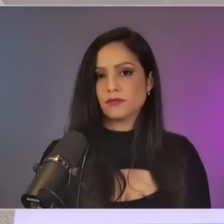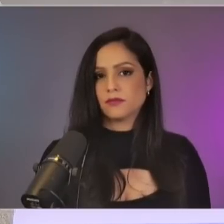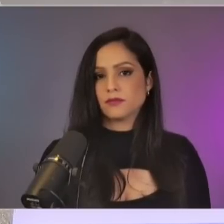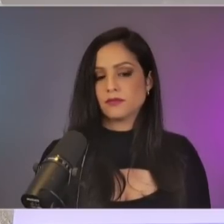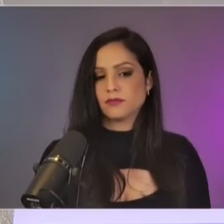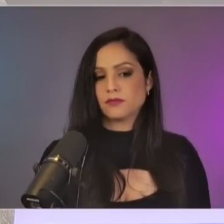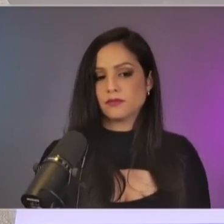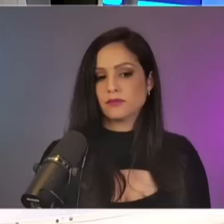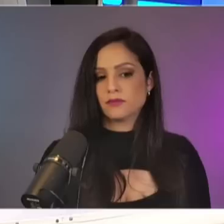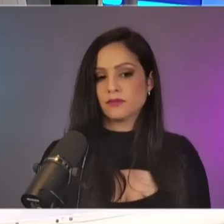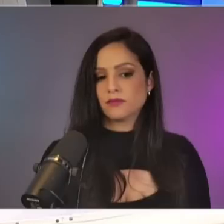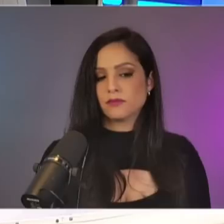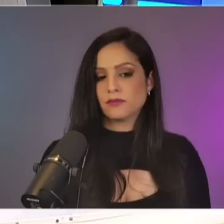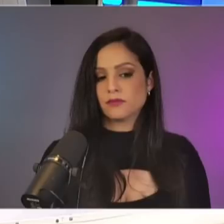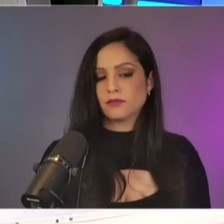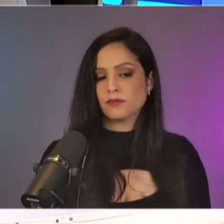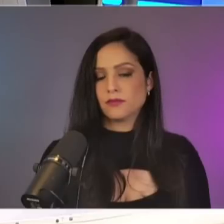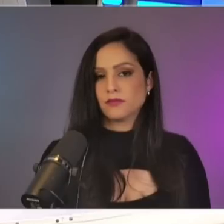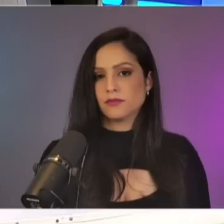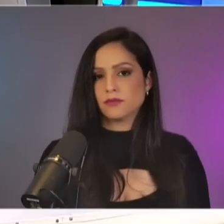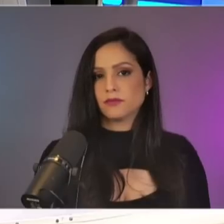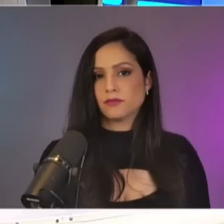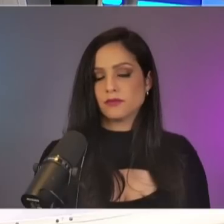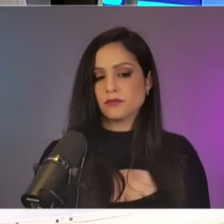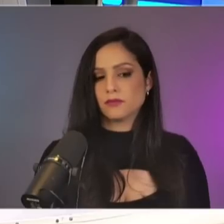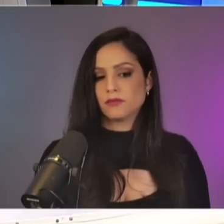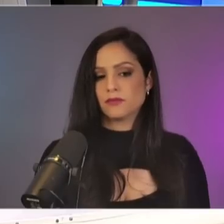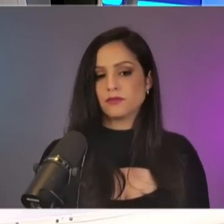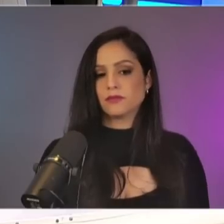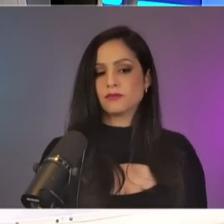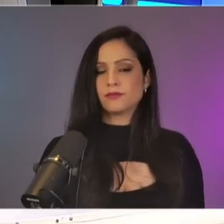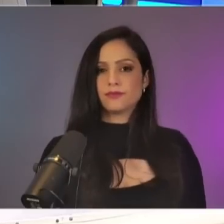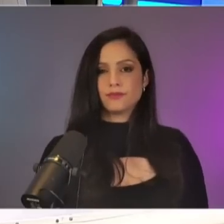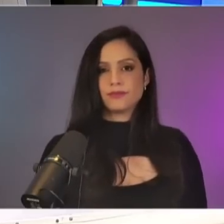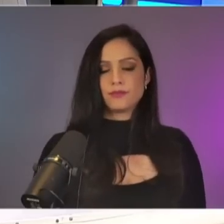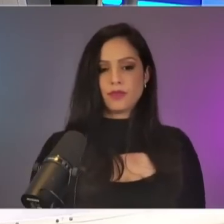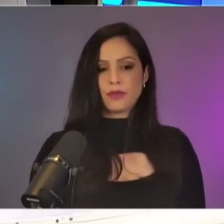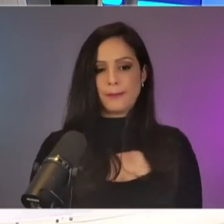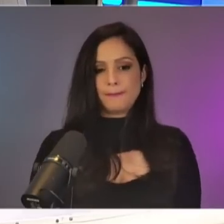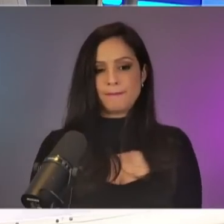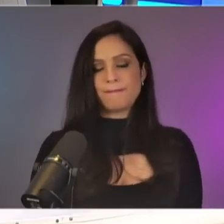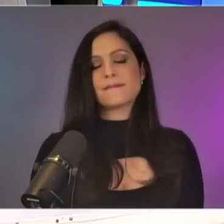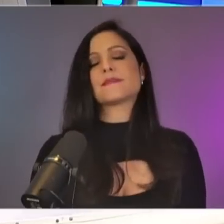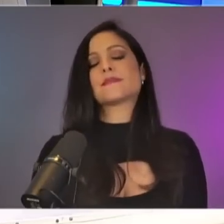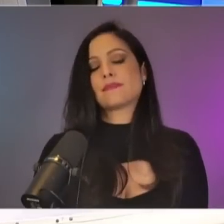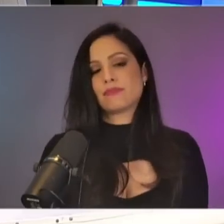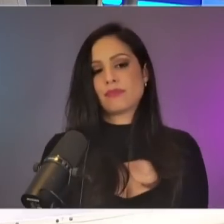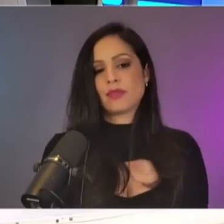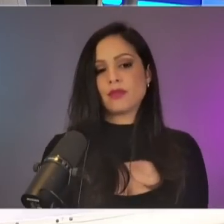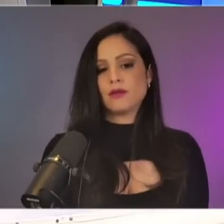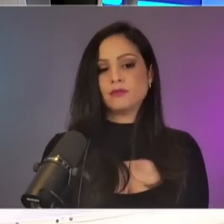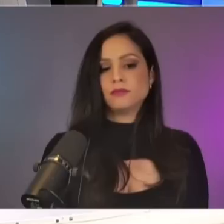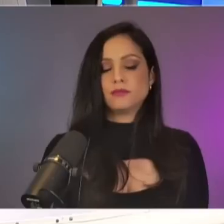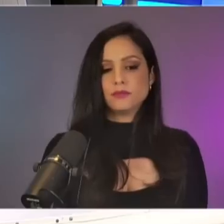todo pero ni siquiera los cirujanos que uno ve en otros países que hay algunos que se especializan en el rostro otros en cuerpo